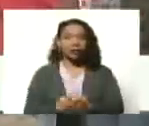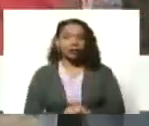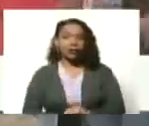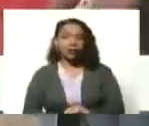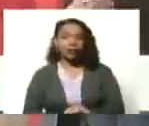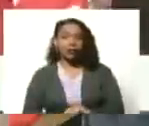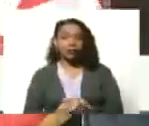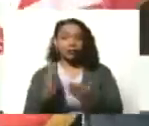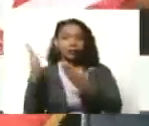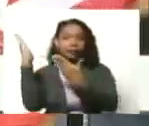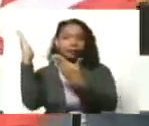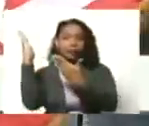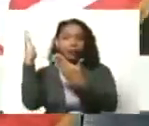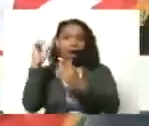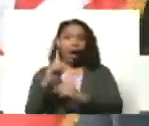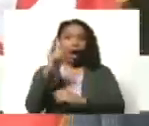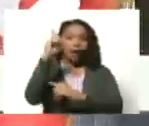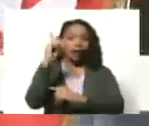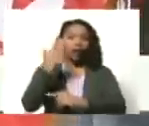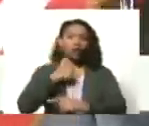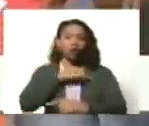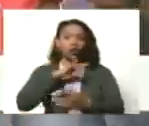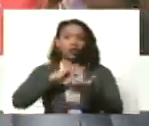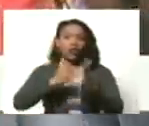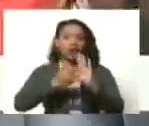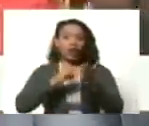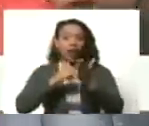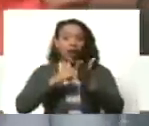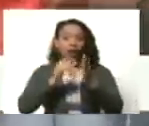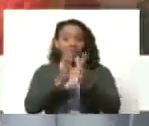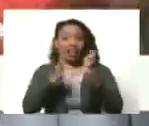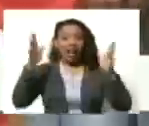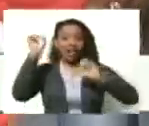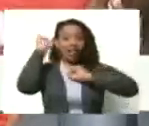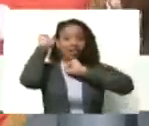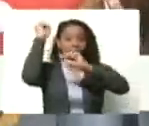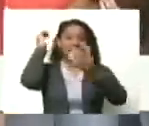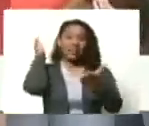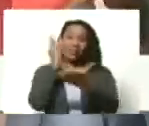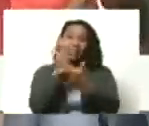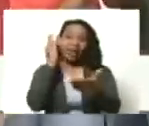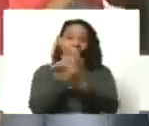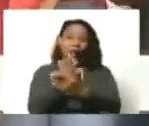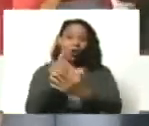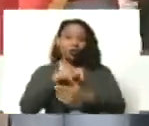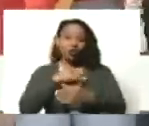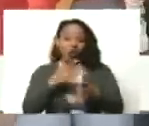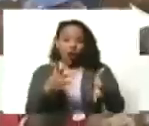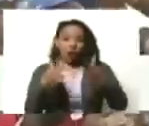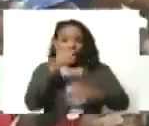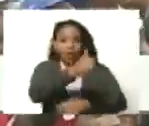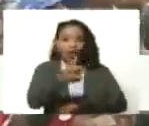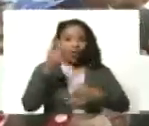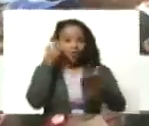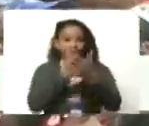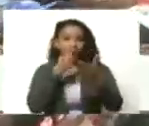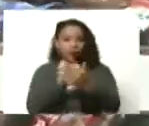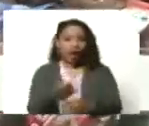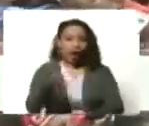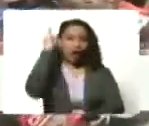que tiene ahí, sube arriba, para nosotros es el símbolo de la gran victoria que siempre vamos a obtener en cada batalla que